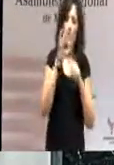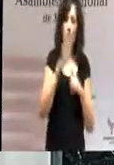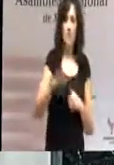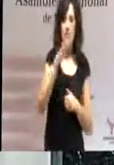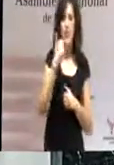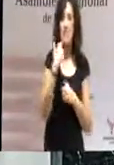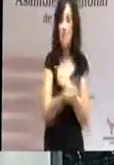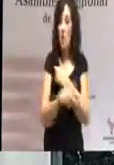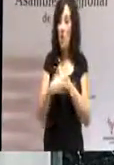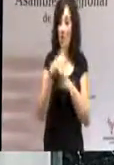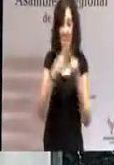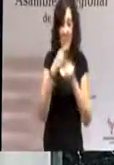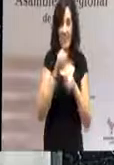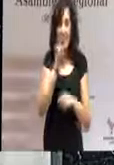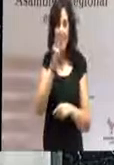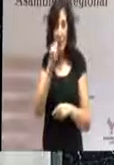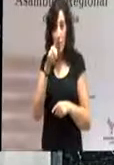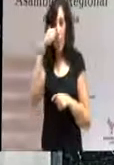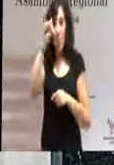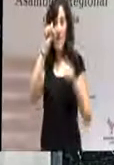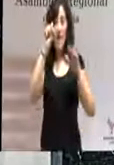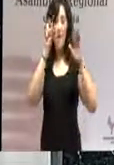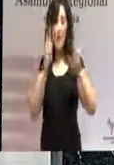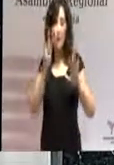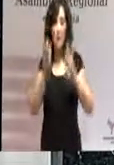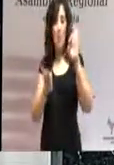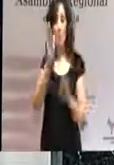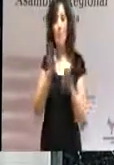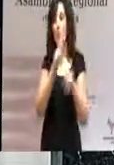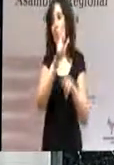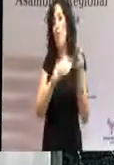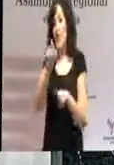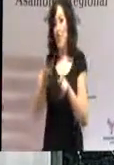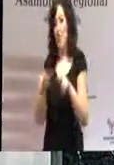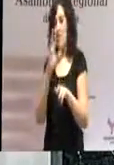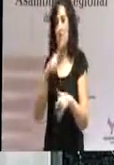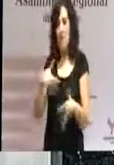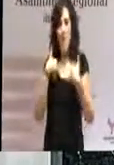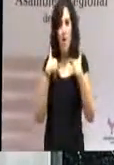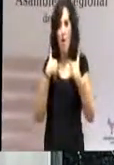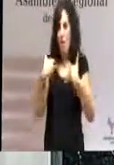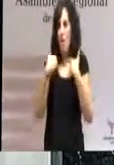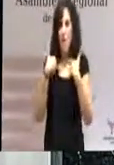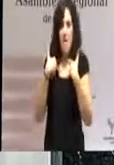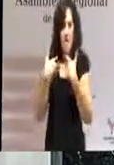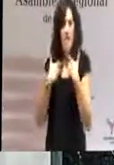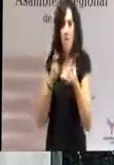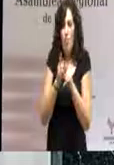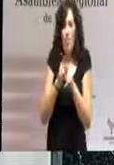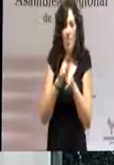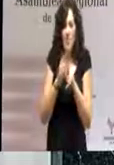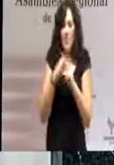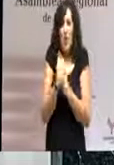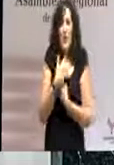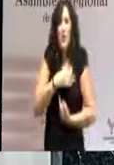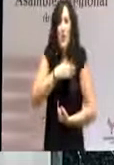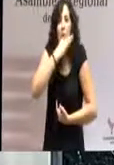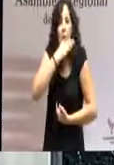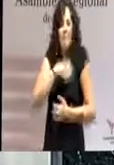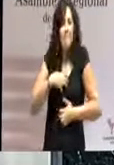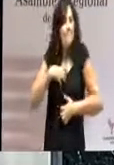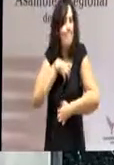del 31,8% de la población, viviendo con angustia permanente por no acceder a sus